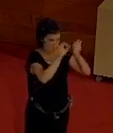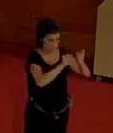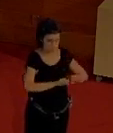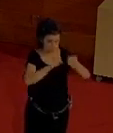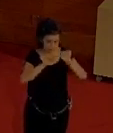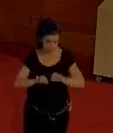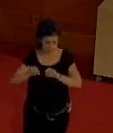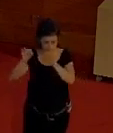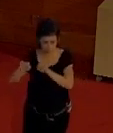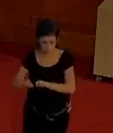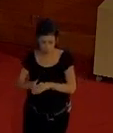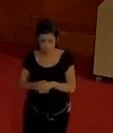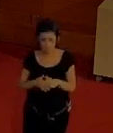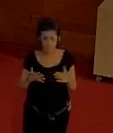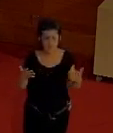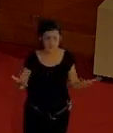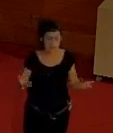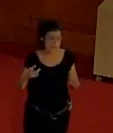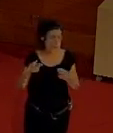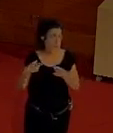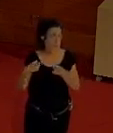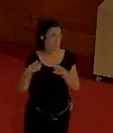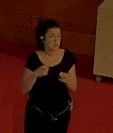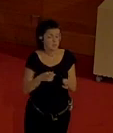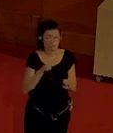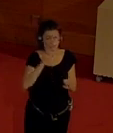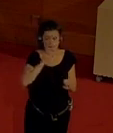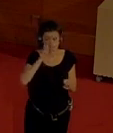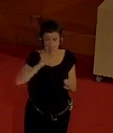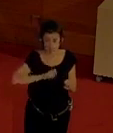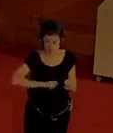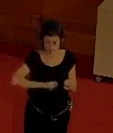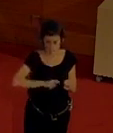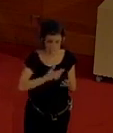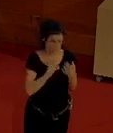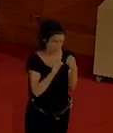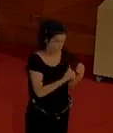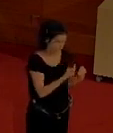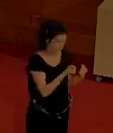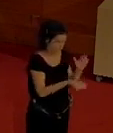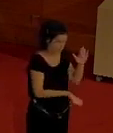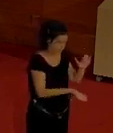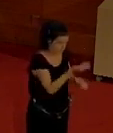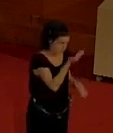ocurriendo también con la Guerra de Ucrania que nos nos sube el precio de la energía tenemos inflacción que china no ha